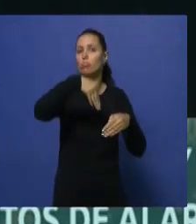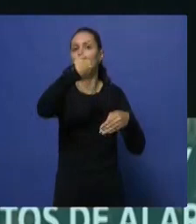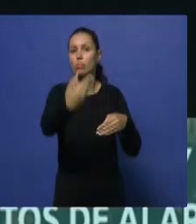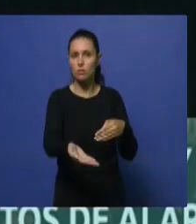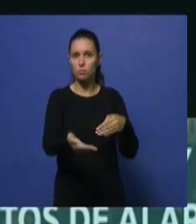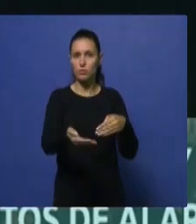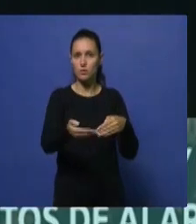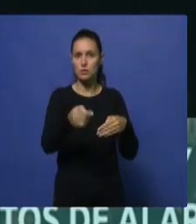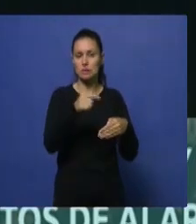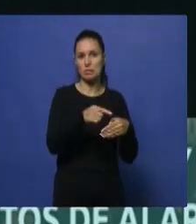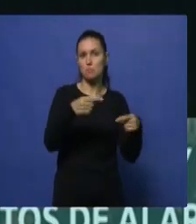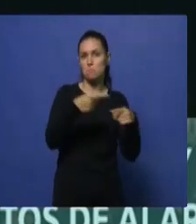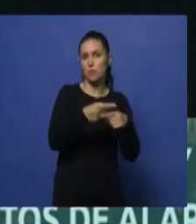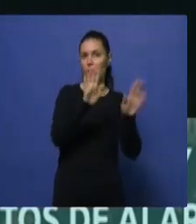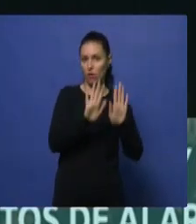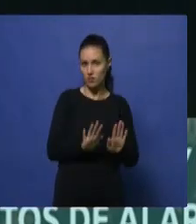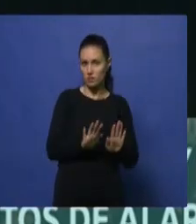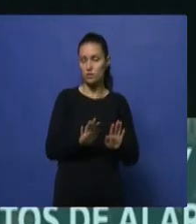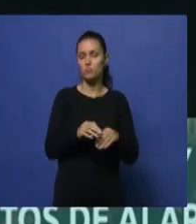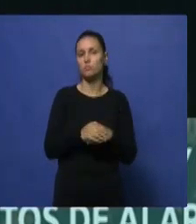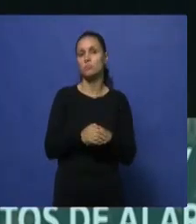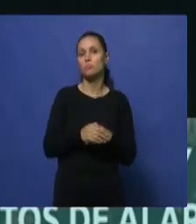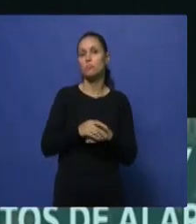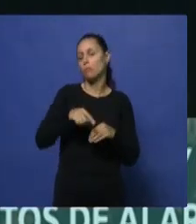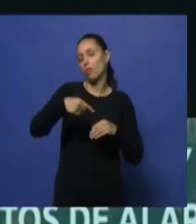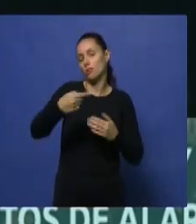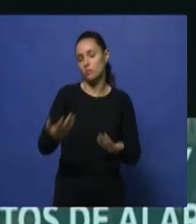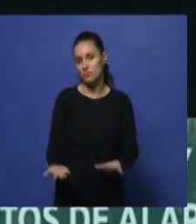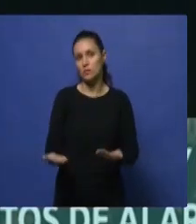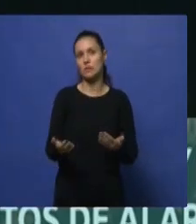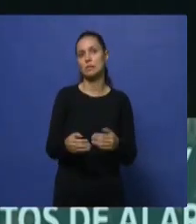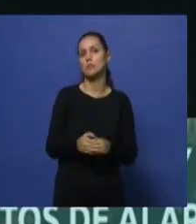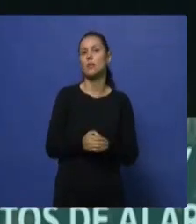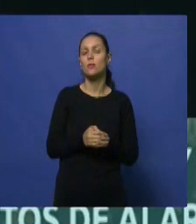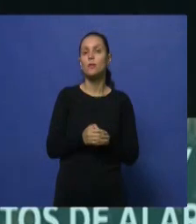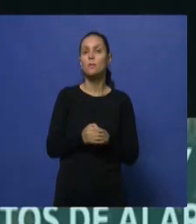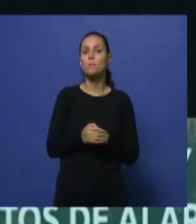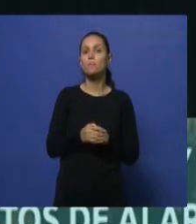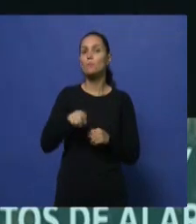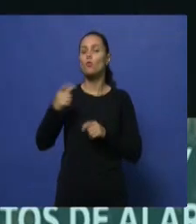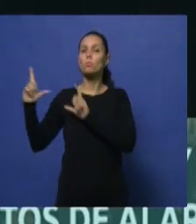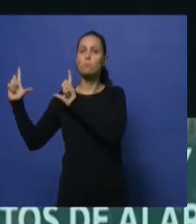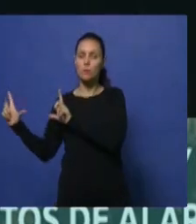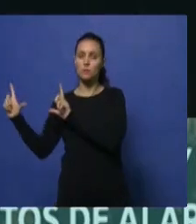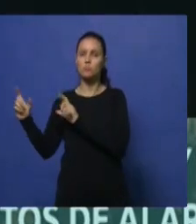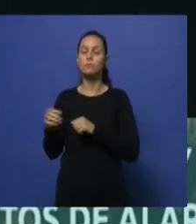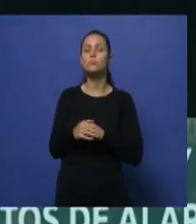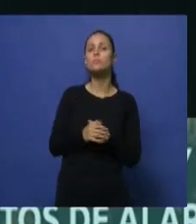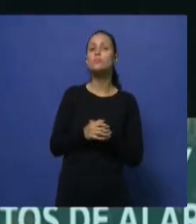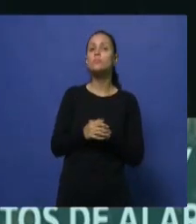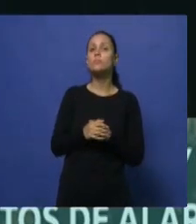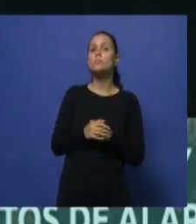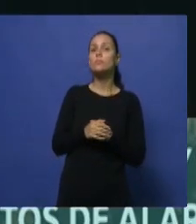anfitriones y organizadores buenos persigue poco lo que es la responsabilidad de cada rival otra placa e inmediatamente pues lo que da